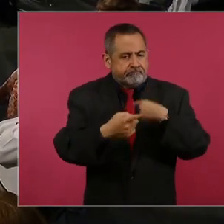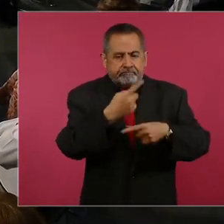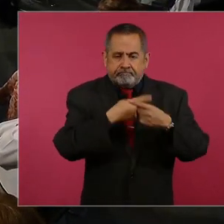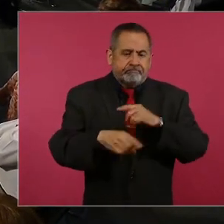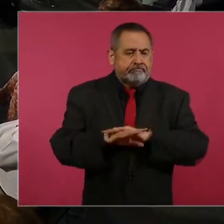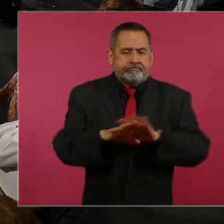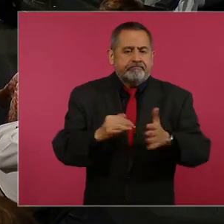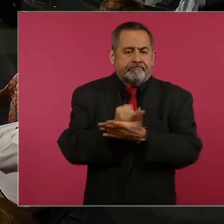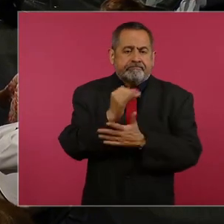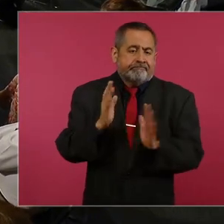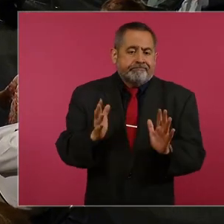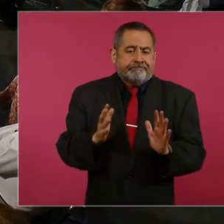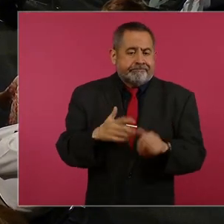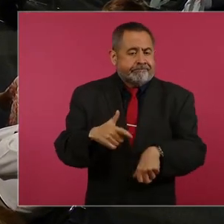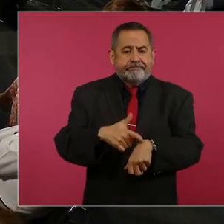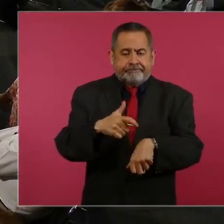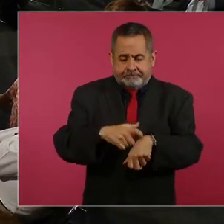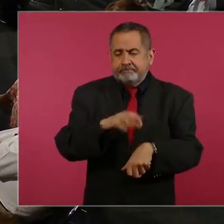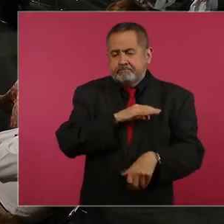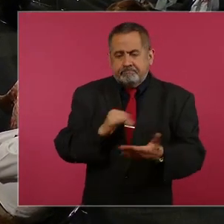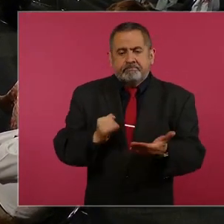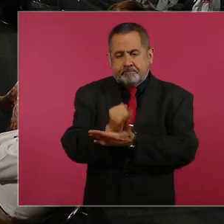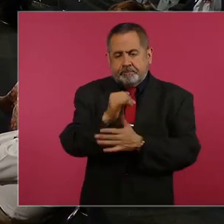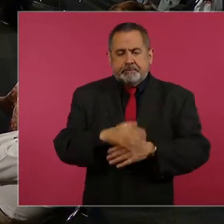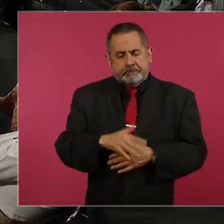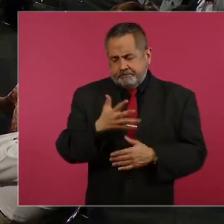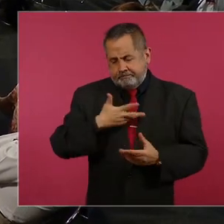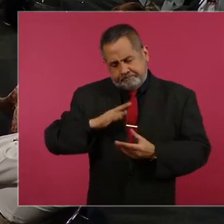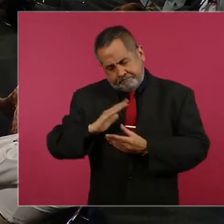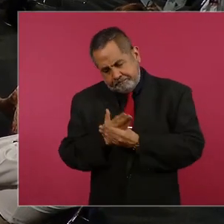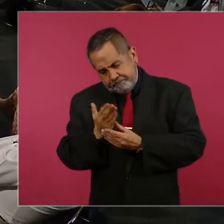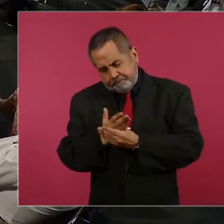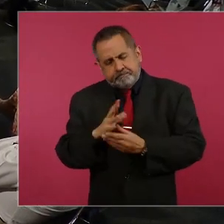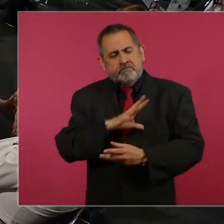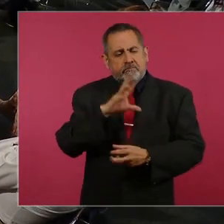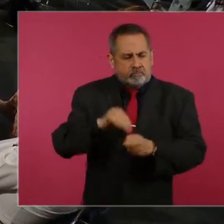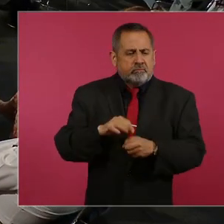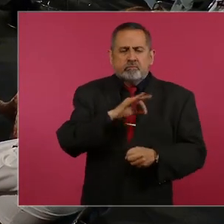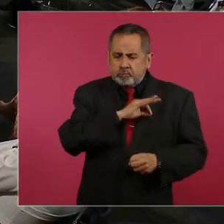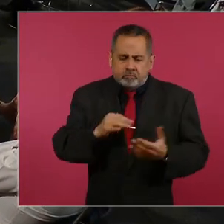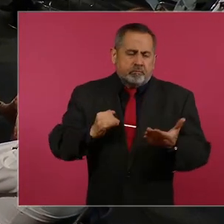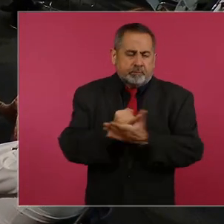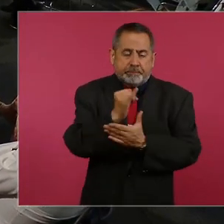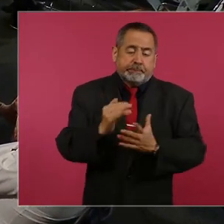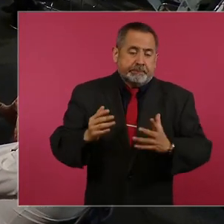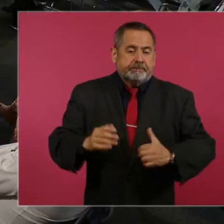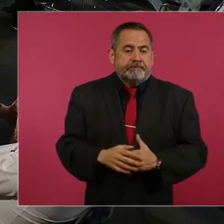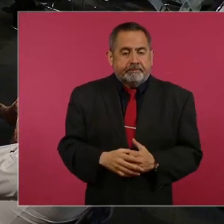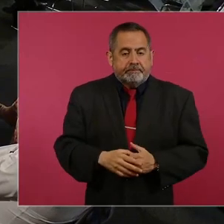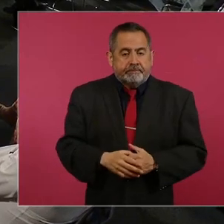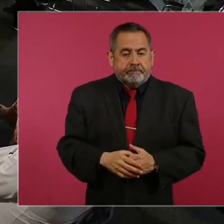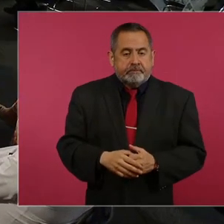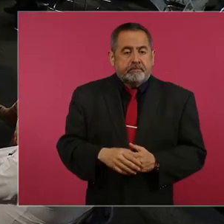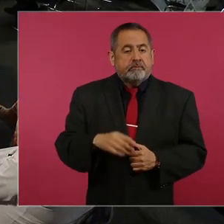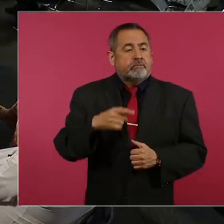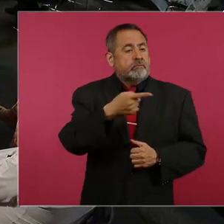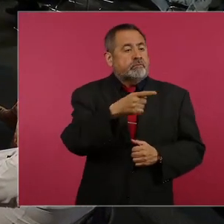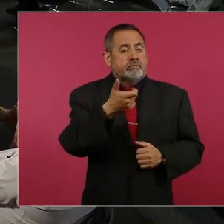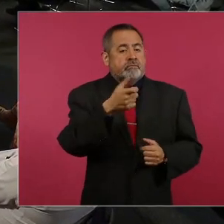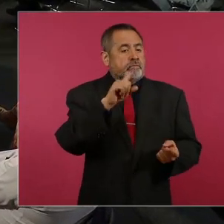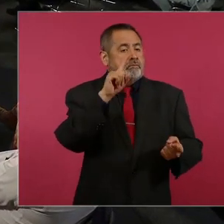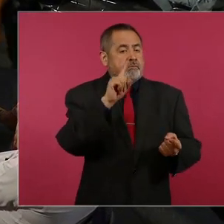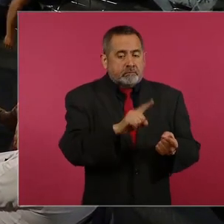es que ya están en tiempo para poder resolver, ellos ya tienen toda la documentación. Ahora, de los temas de las disminuciones